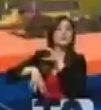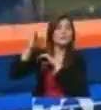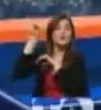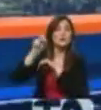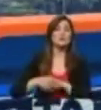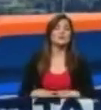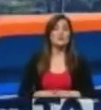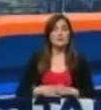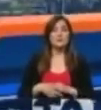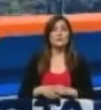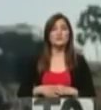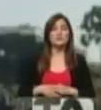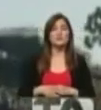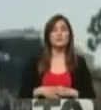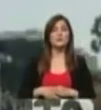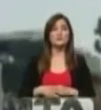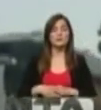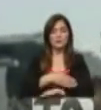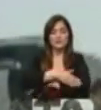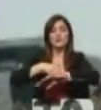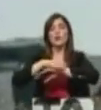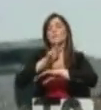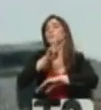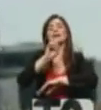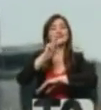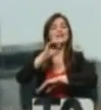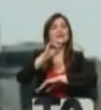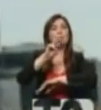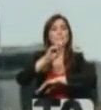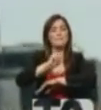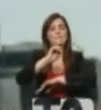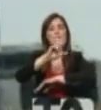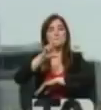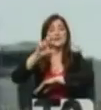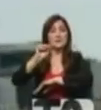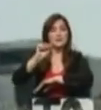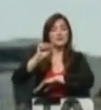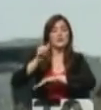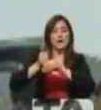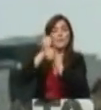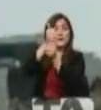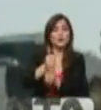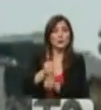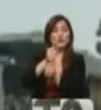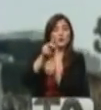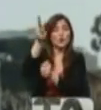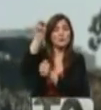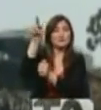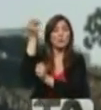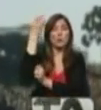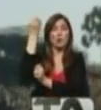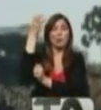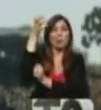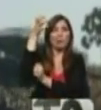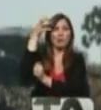Quito. En las calles Veintimilla y Amazonas, en el norte de la urbe, hay un semáforo que está en malas condiciones. Está